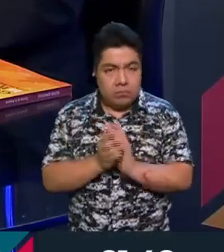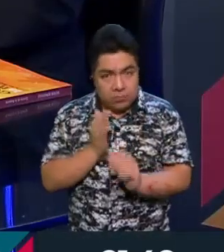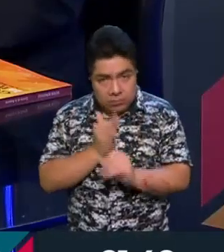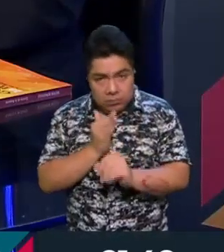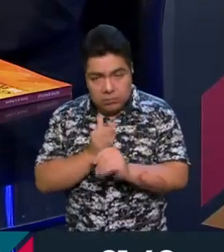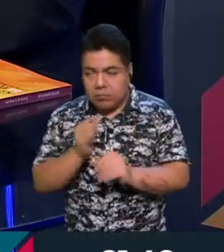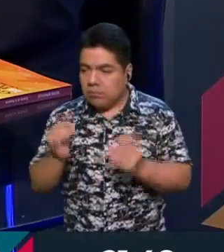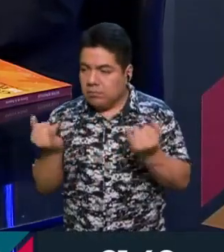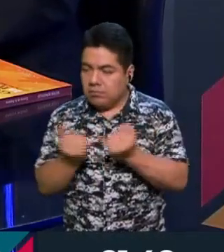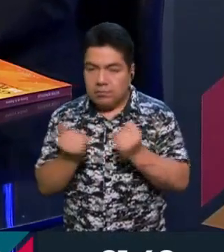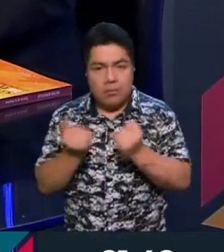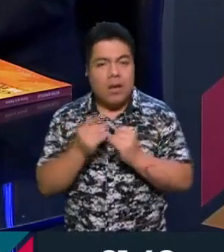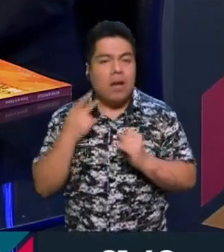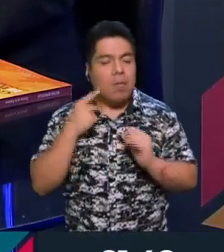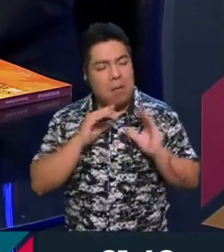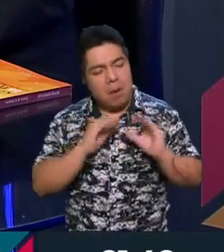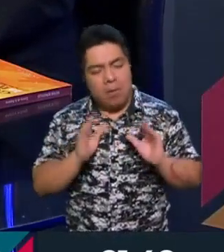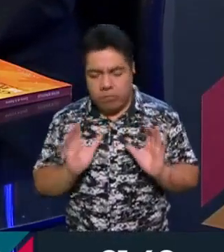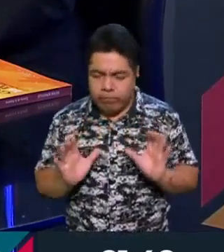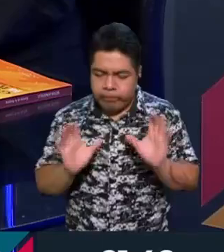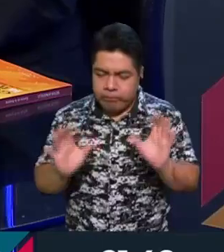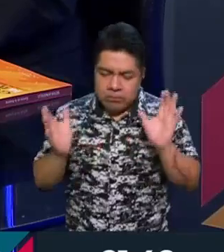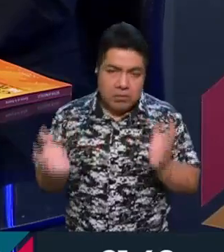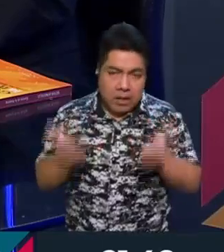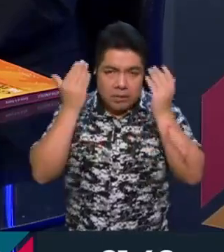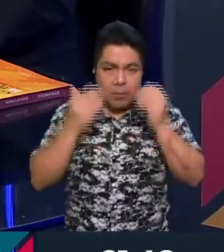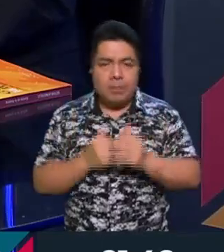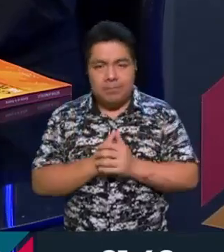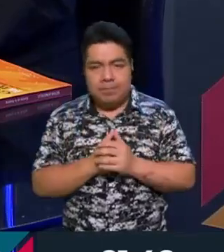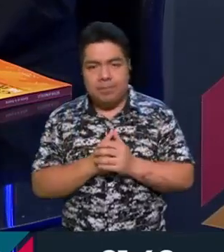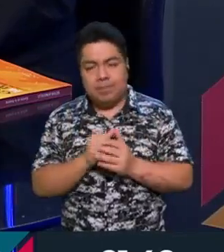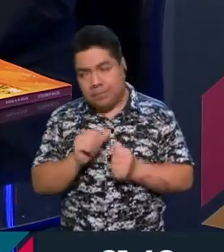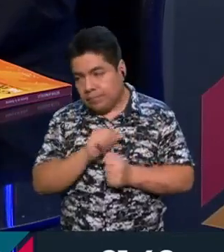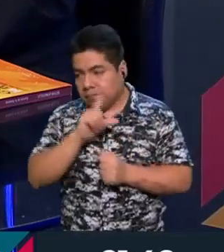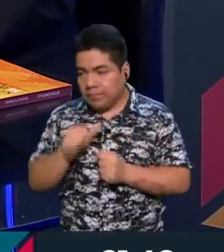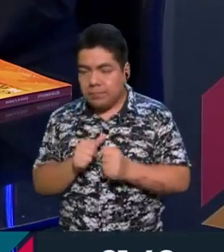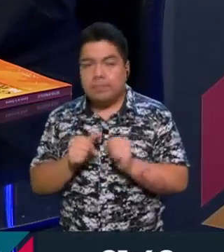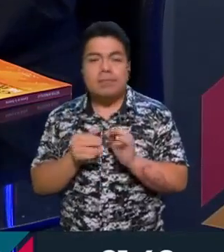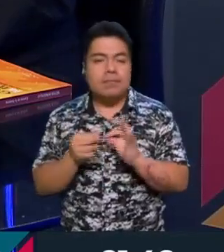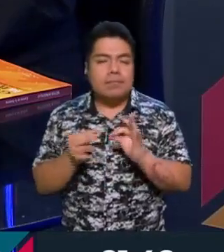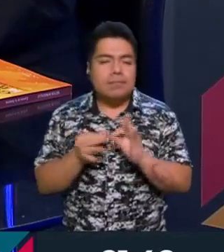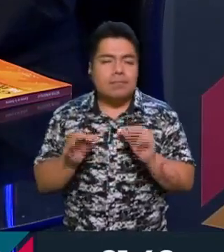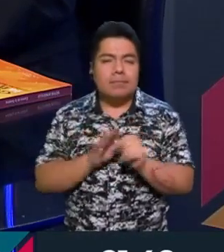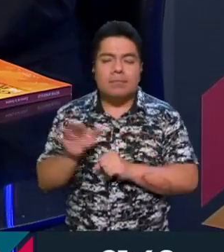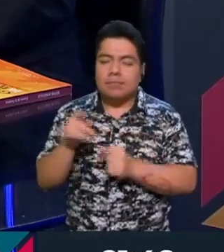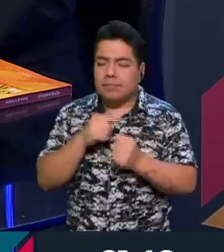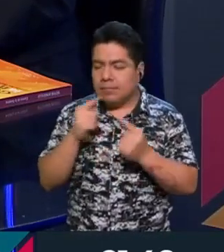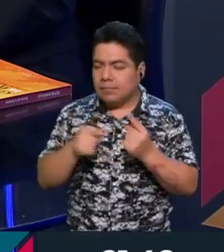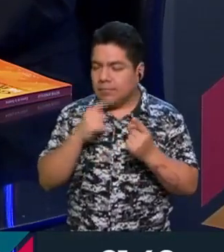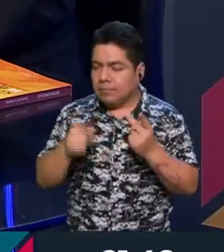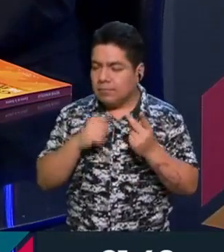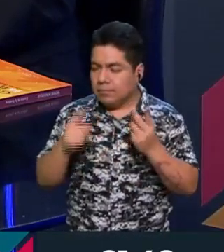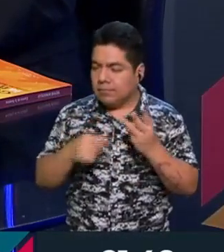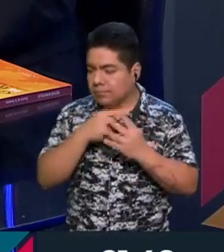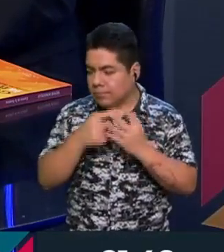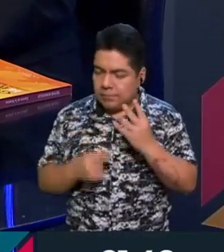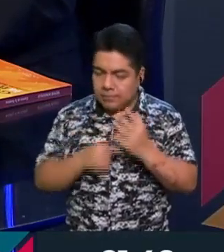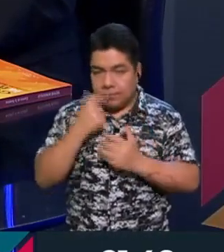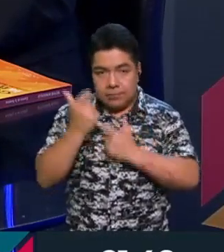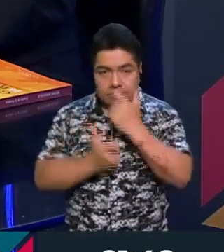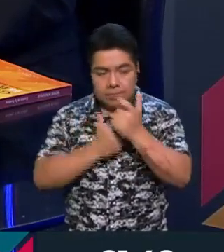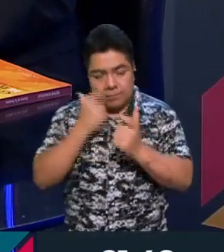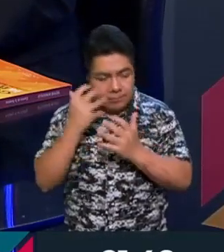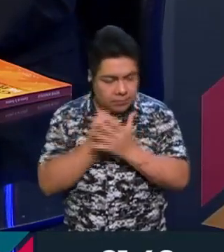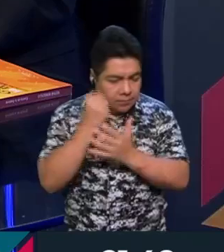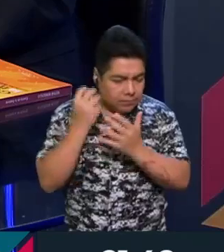lección política, ¿no? Ese ánimo. Y luego después habló precisamente de esos logros económicos. ¿Y por dónde